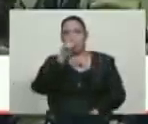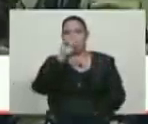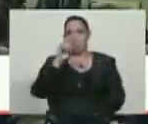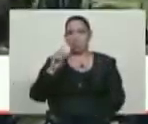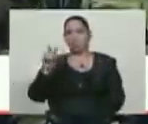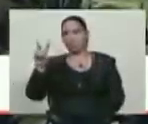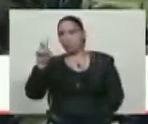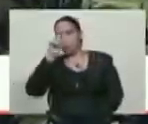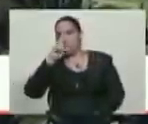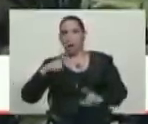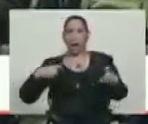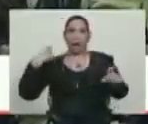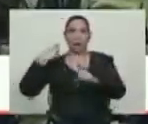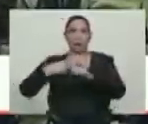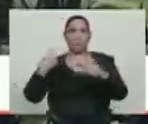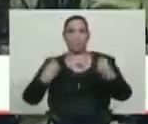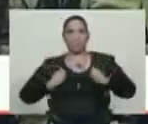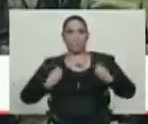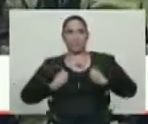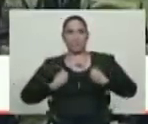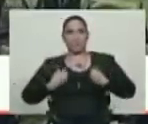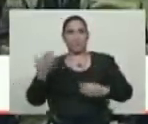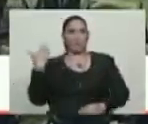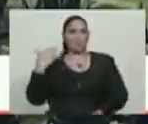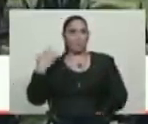vida. Desde aquel